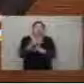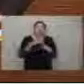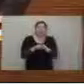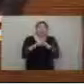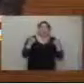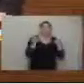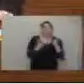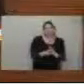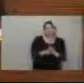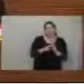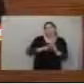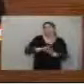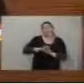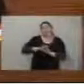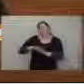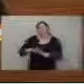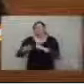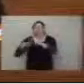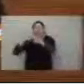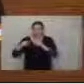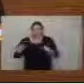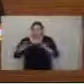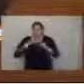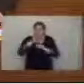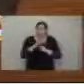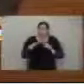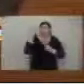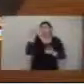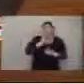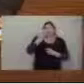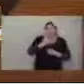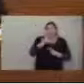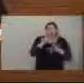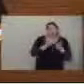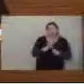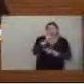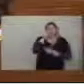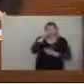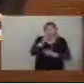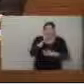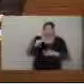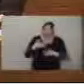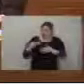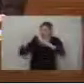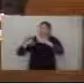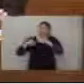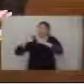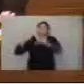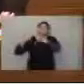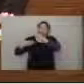del desastre. La escuela rural que tenemos hoy se ha construido durante esos años y no con el apoyo de ustedes.